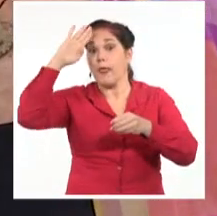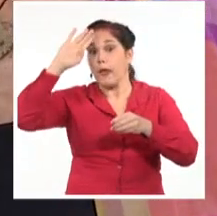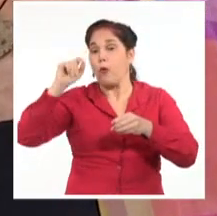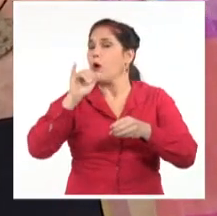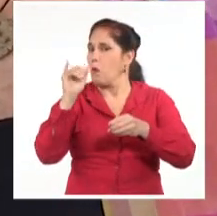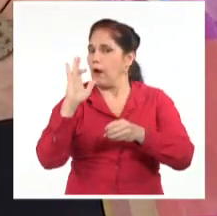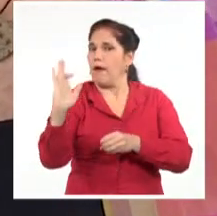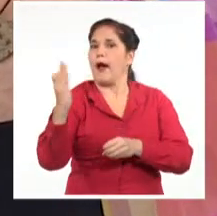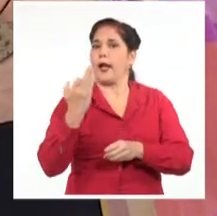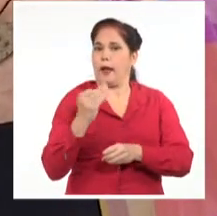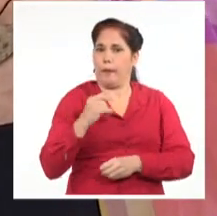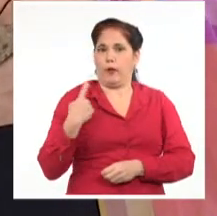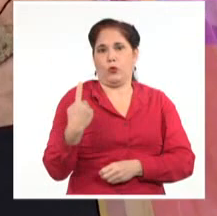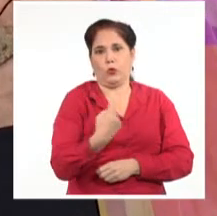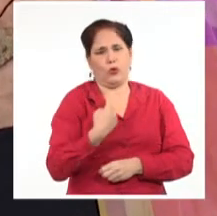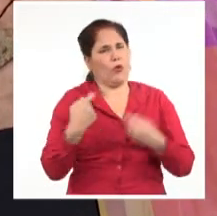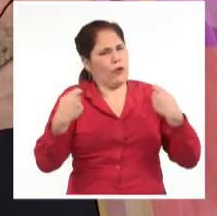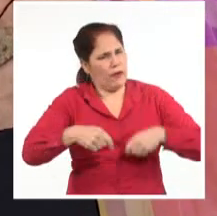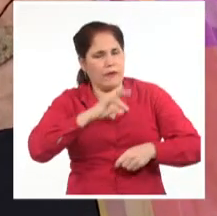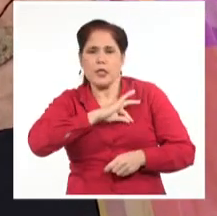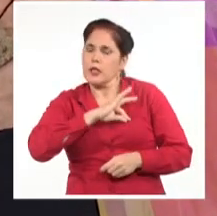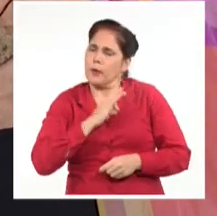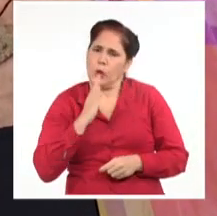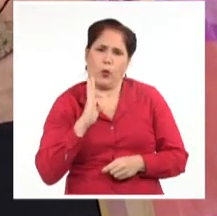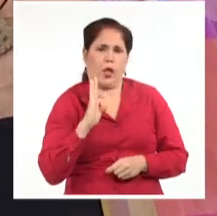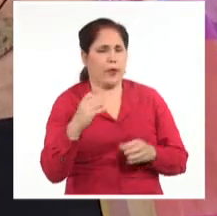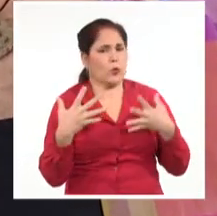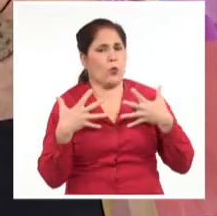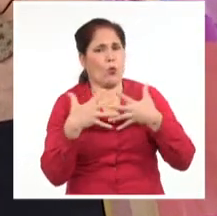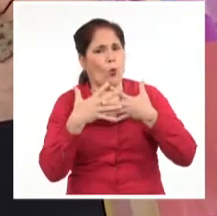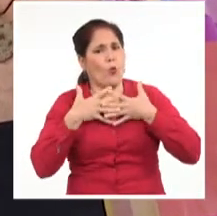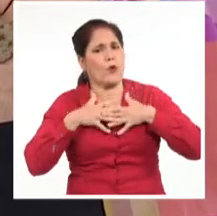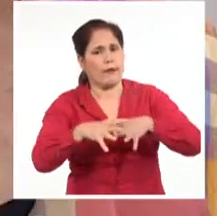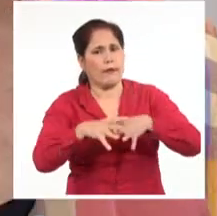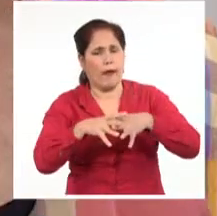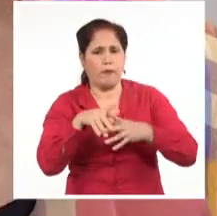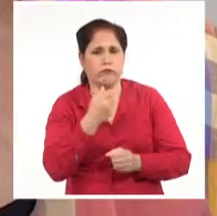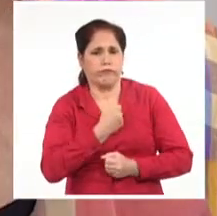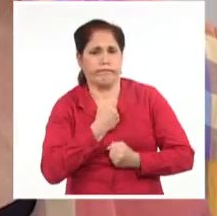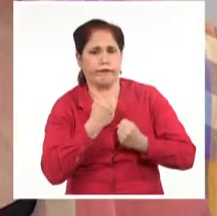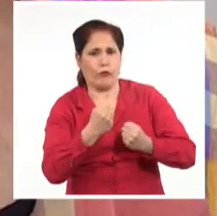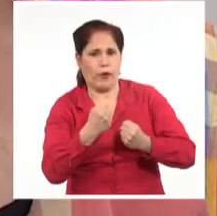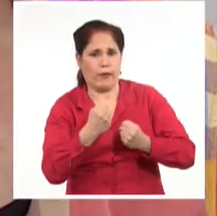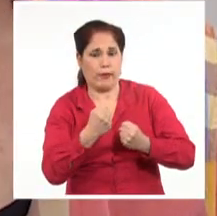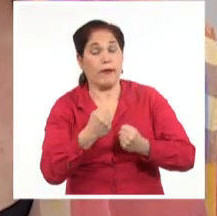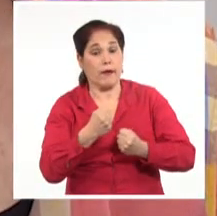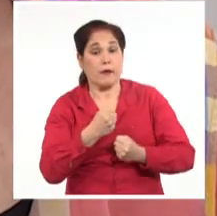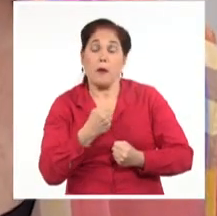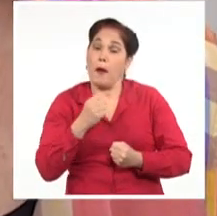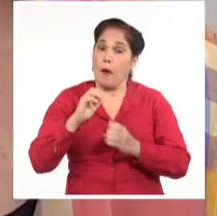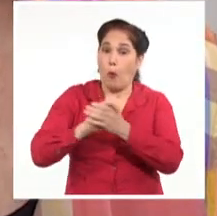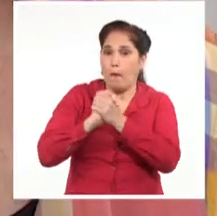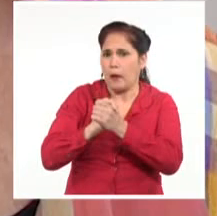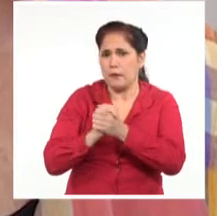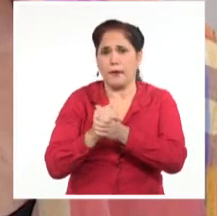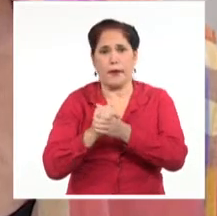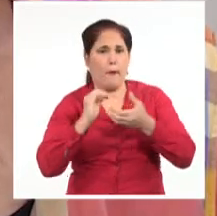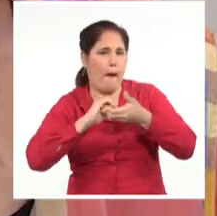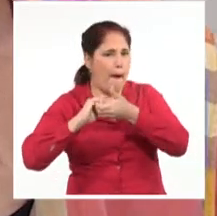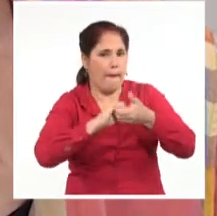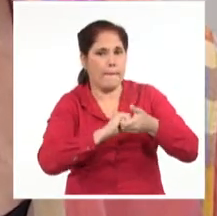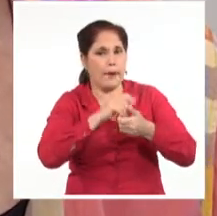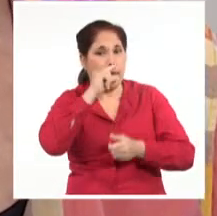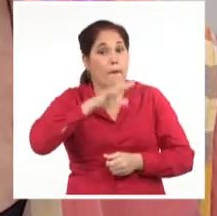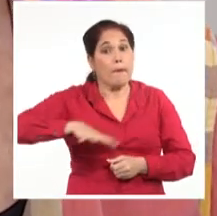Cuba también, tengamos un sentimiento de respeto, de unidad, de patriotismo. Y a mis colegas, a mis amigos, al